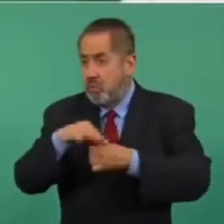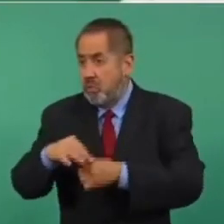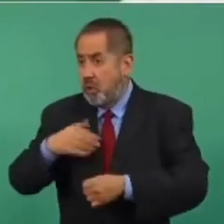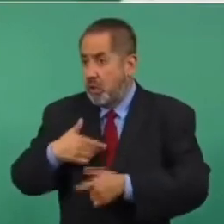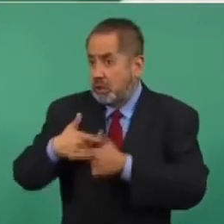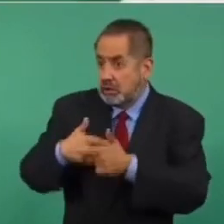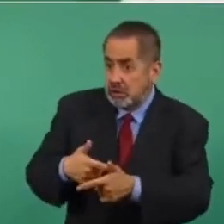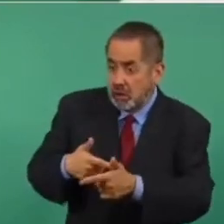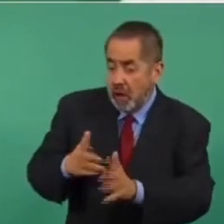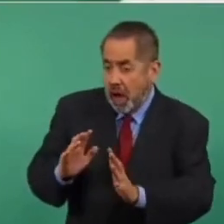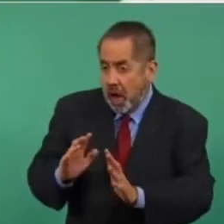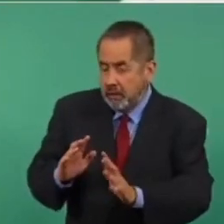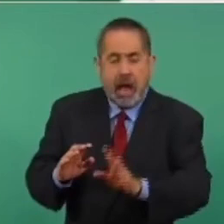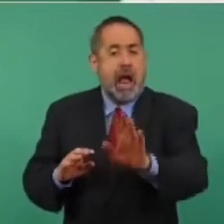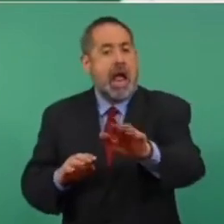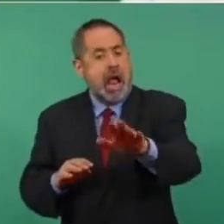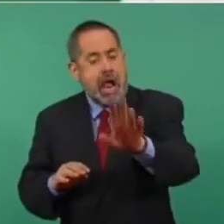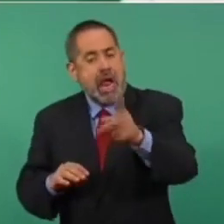Por cierto,